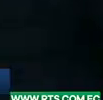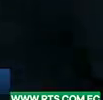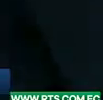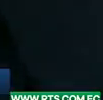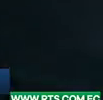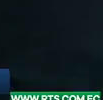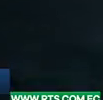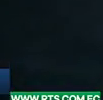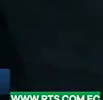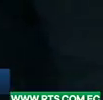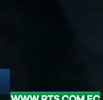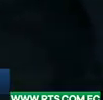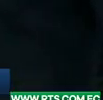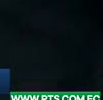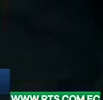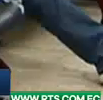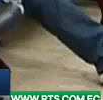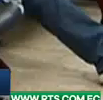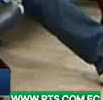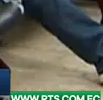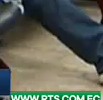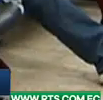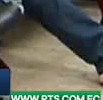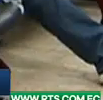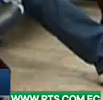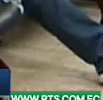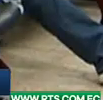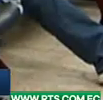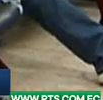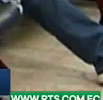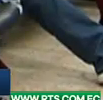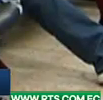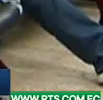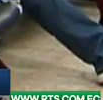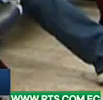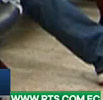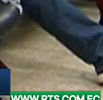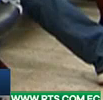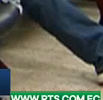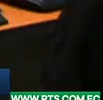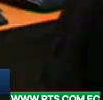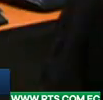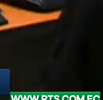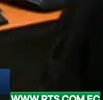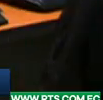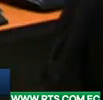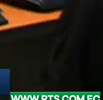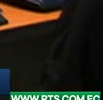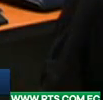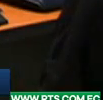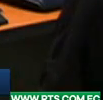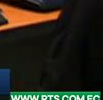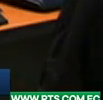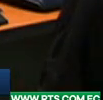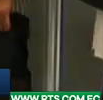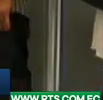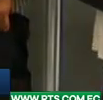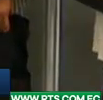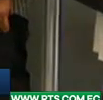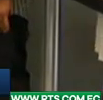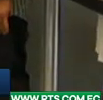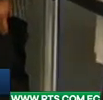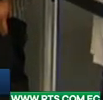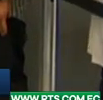sociales licencias de conducir, pero estas ofertas muchas veces terminan en estafas. Se lo contamos en breve.